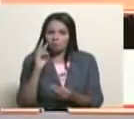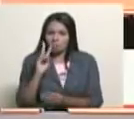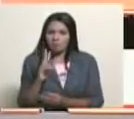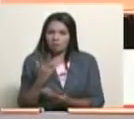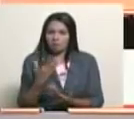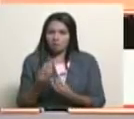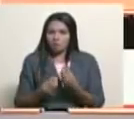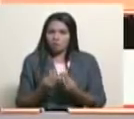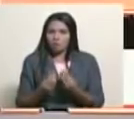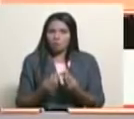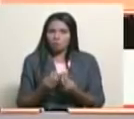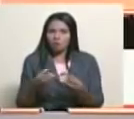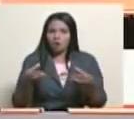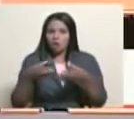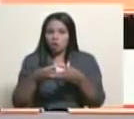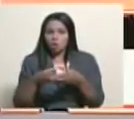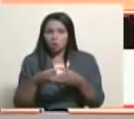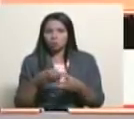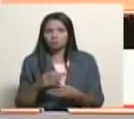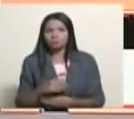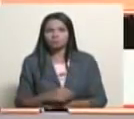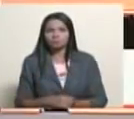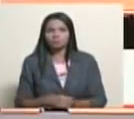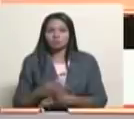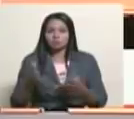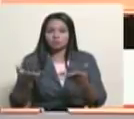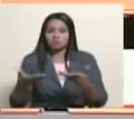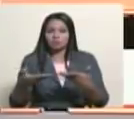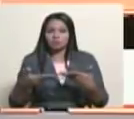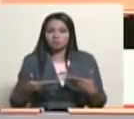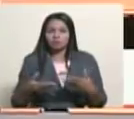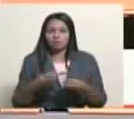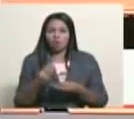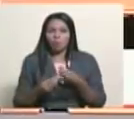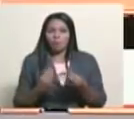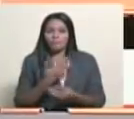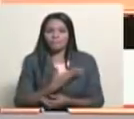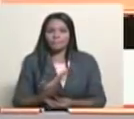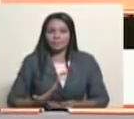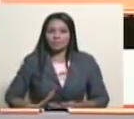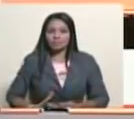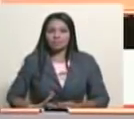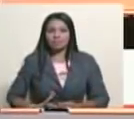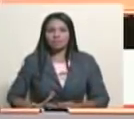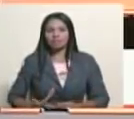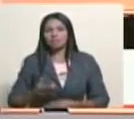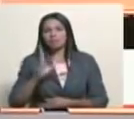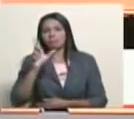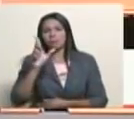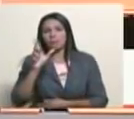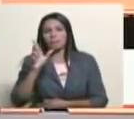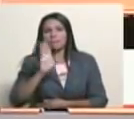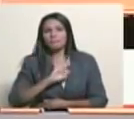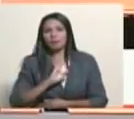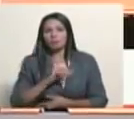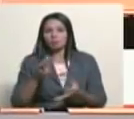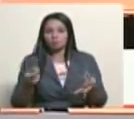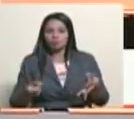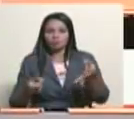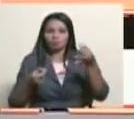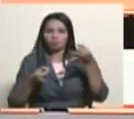precisamente en la reunión para recibir como presidente del Partido Socialista Unido de Venezuela este